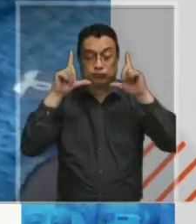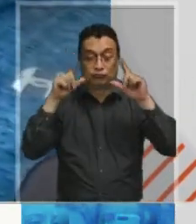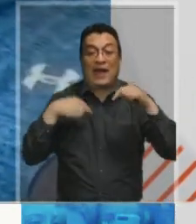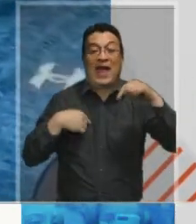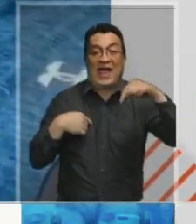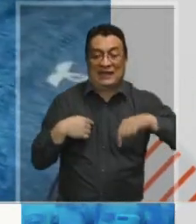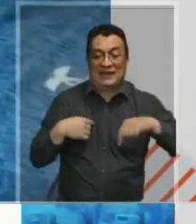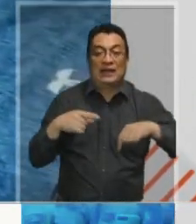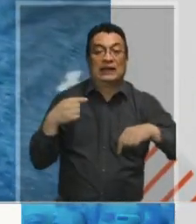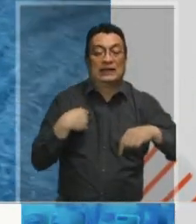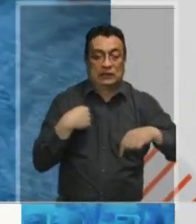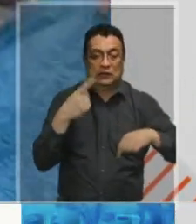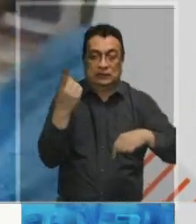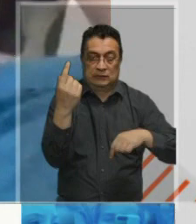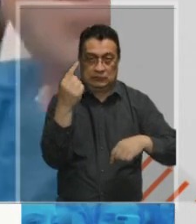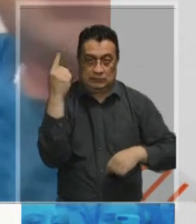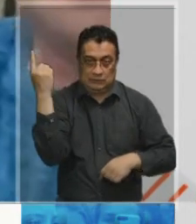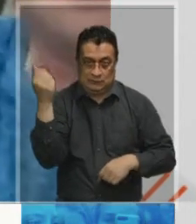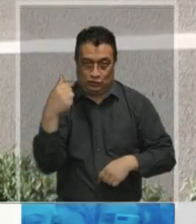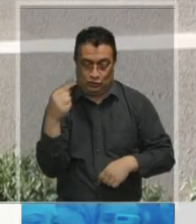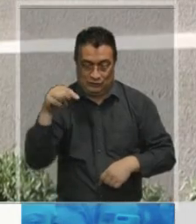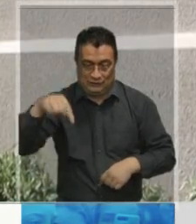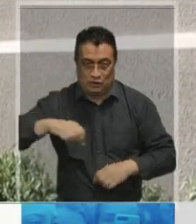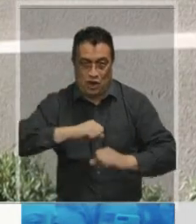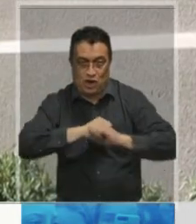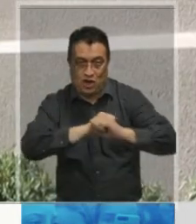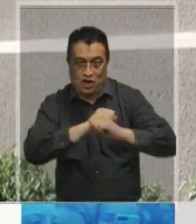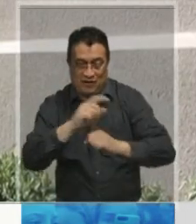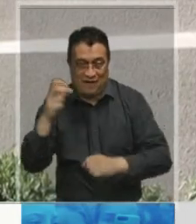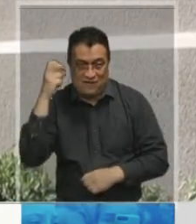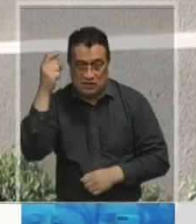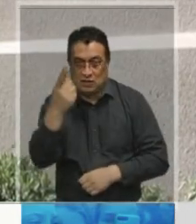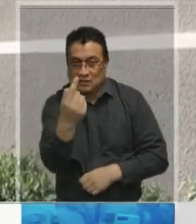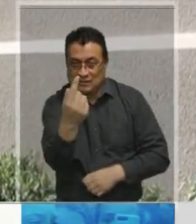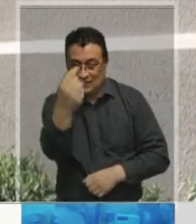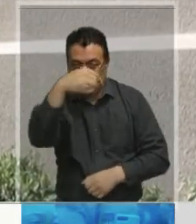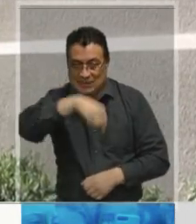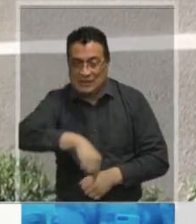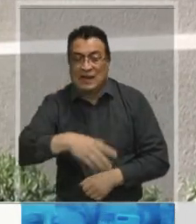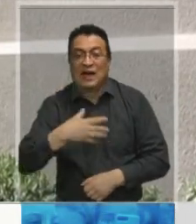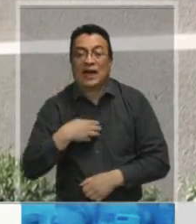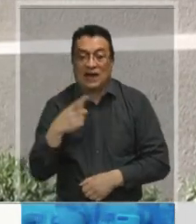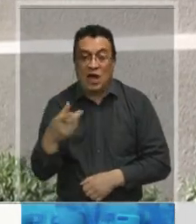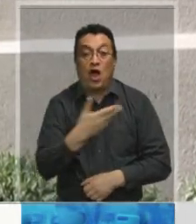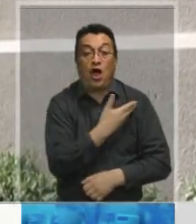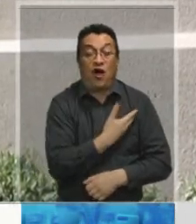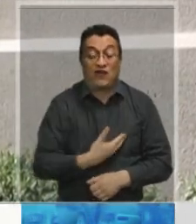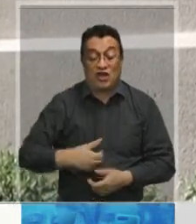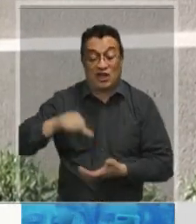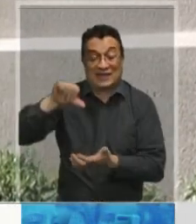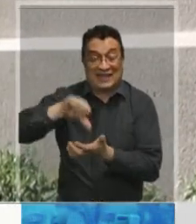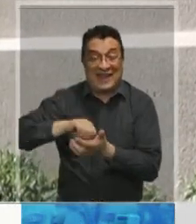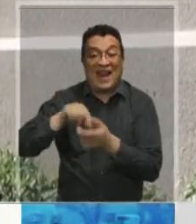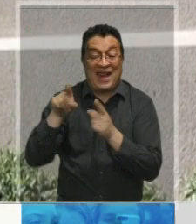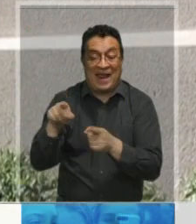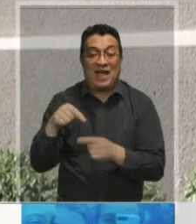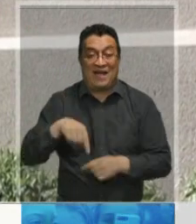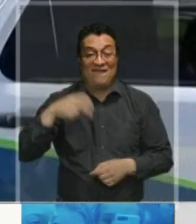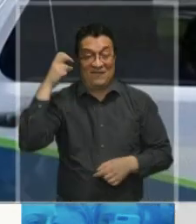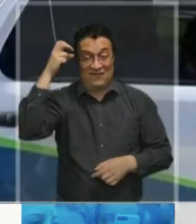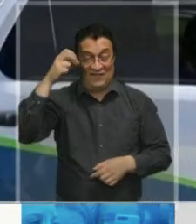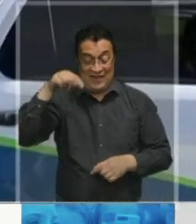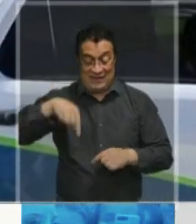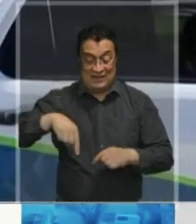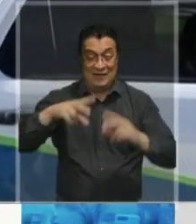lo quieren como protagonista son sus opositores. Desde ya, el interventor del gobierno central aquí en Brasilia,